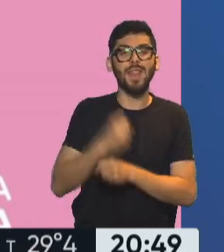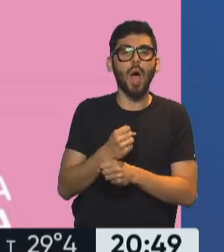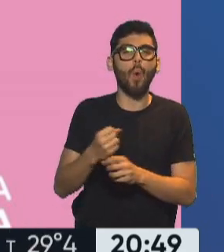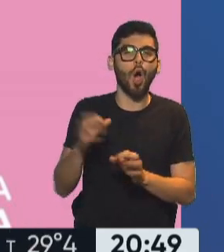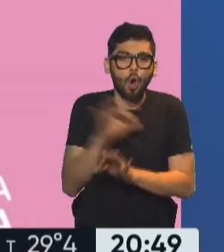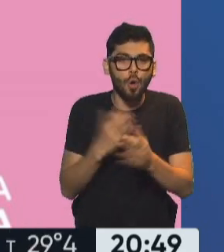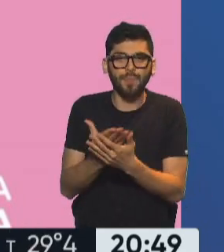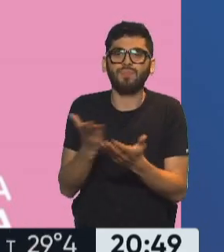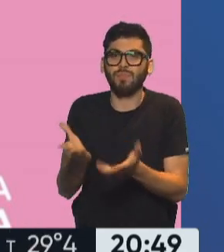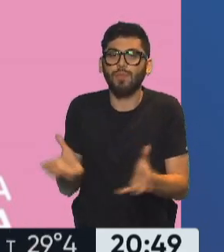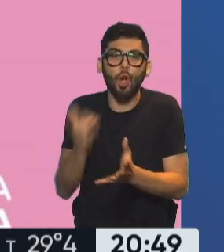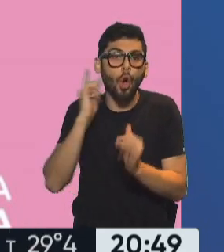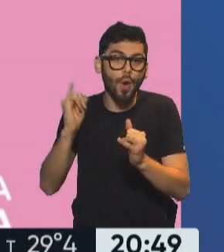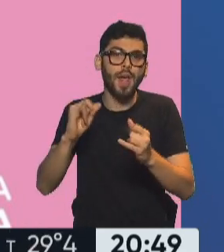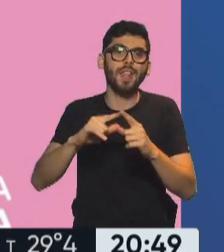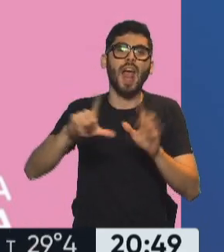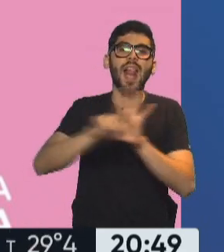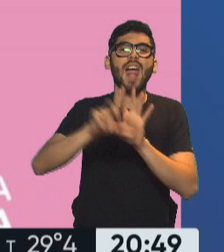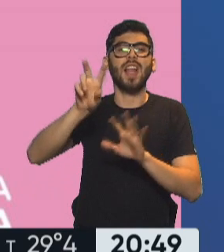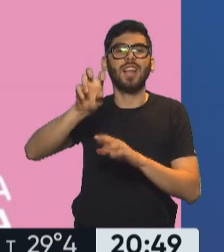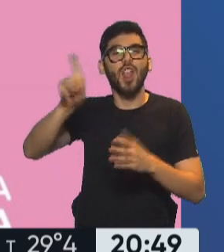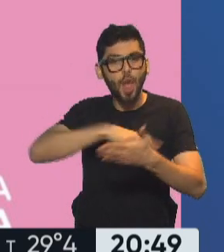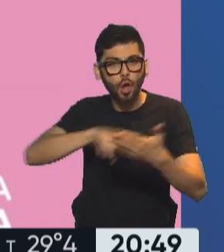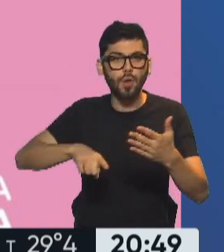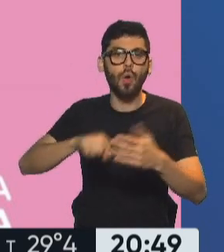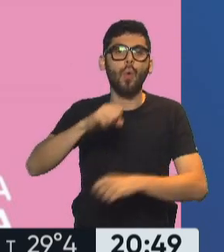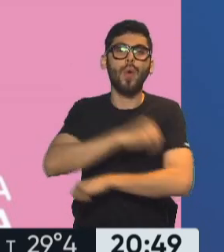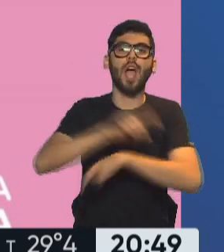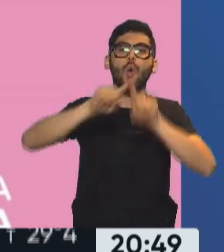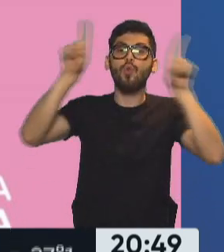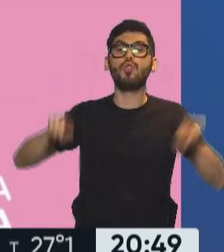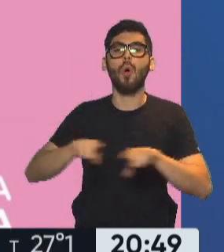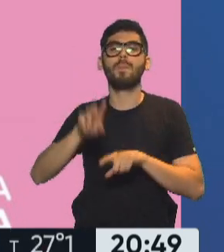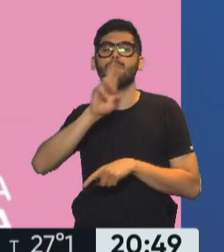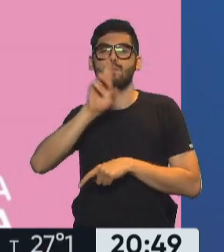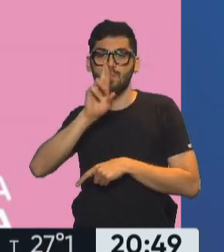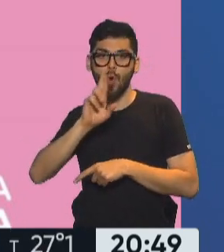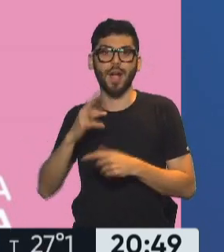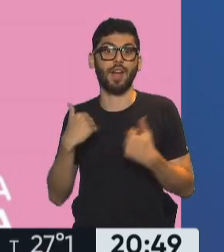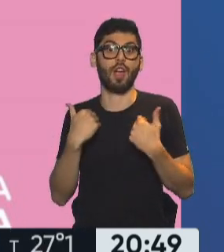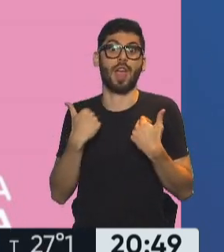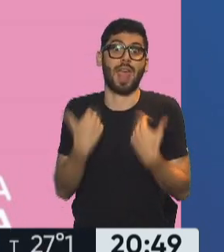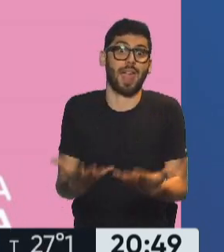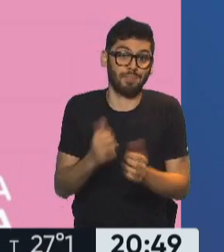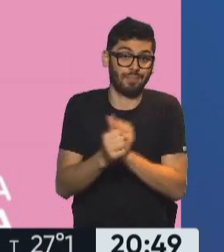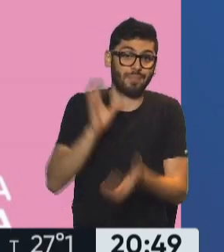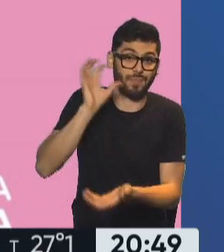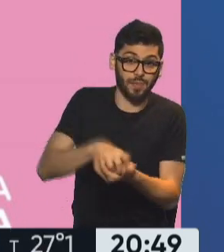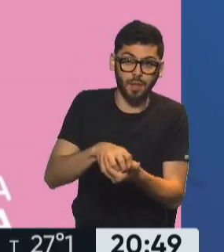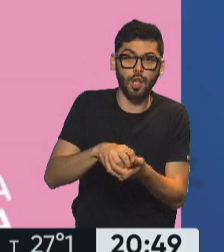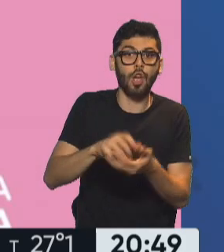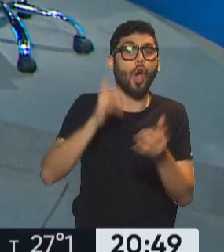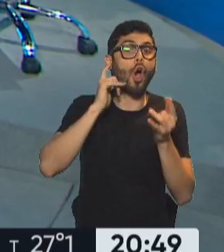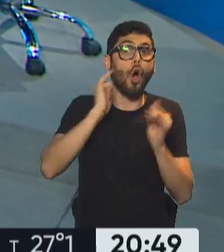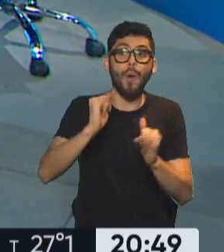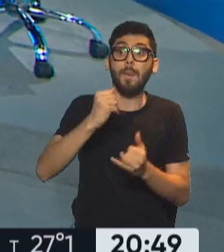jóvenes, derogación de la ley de alquileres, ventanilla única, mujeres emprendedoras, reconversión de planes para jóvenes en trabajo. Ahí estamos viendo O sea,